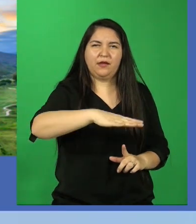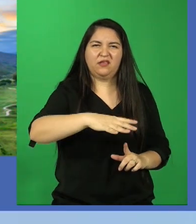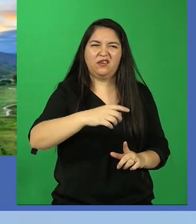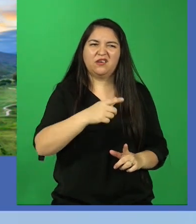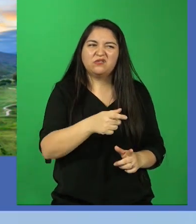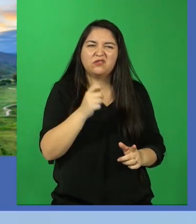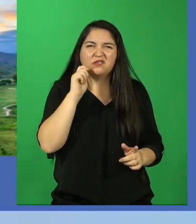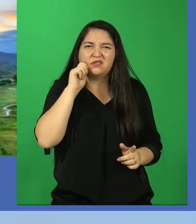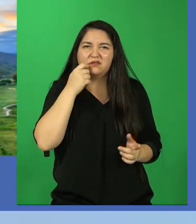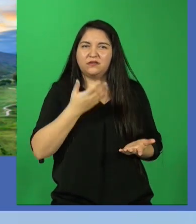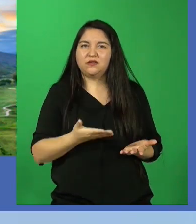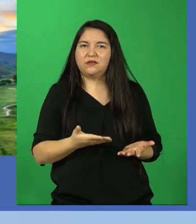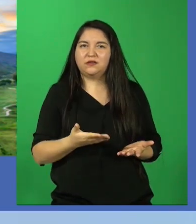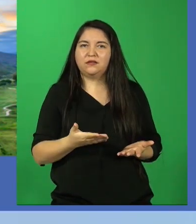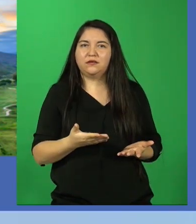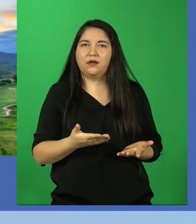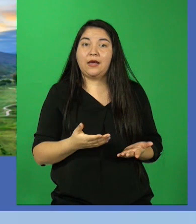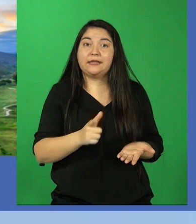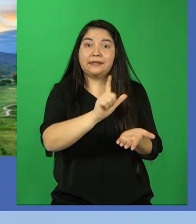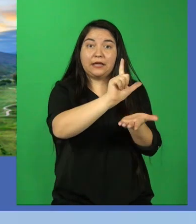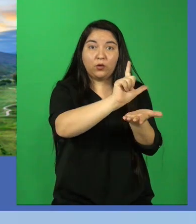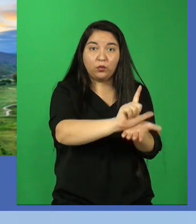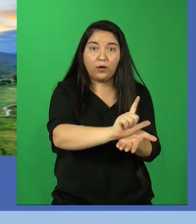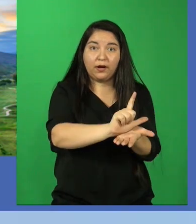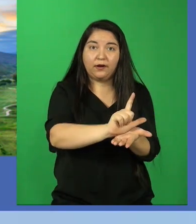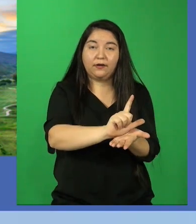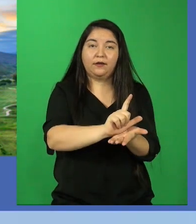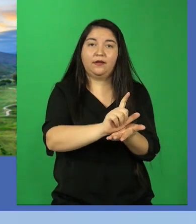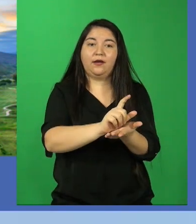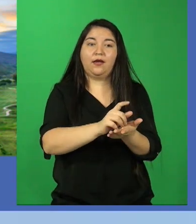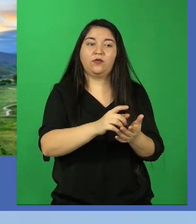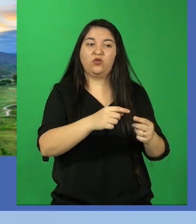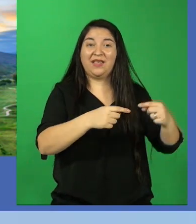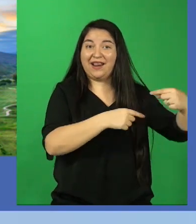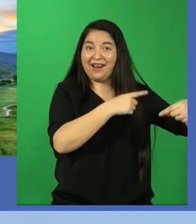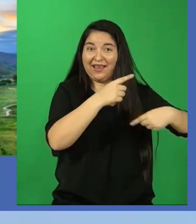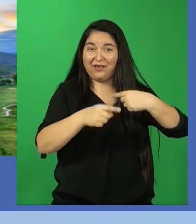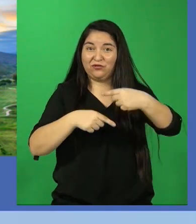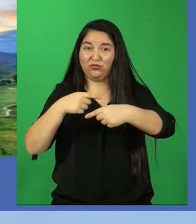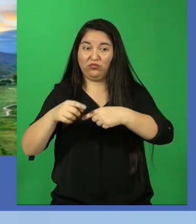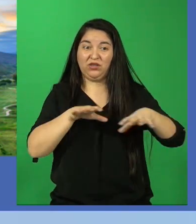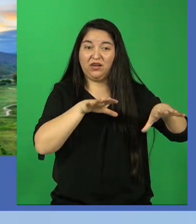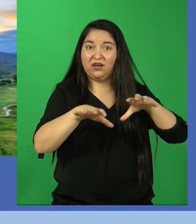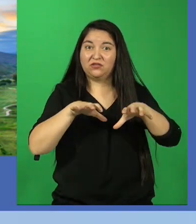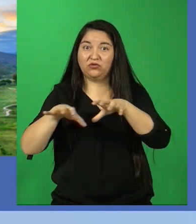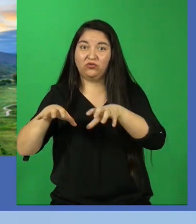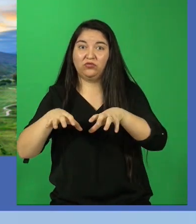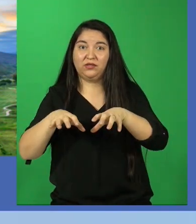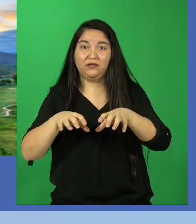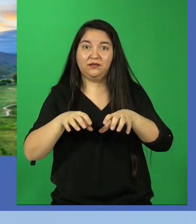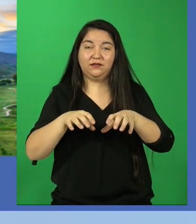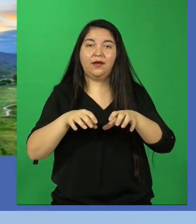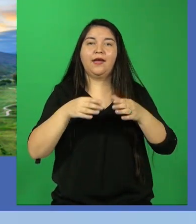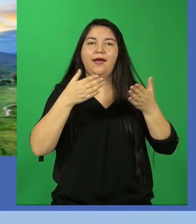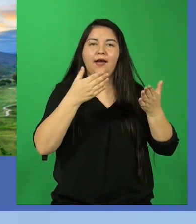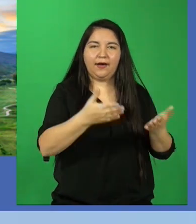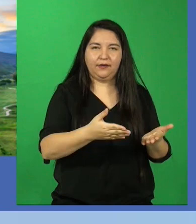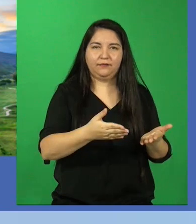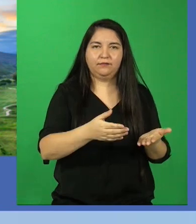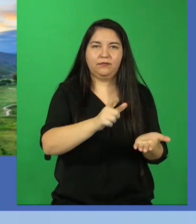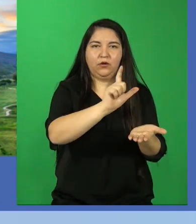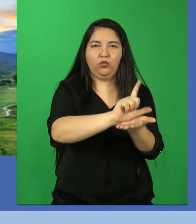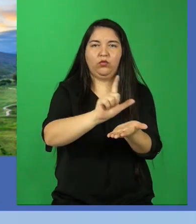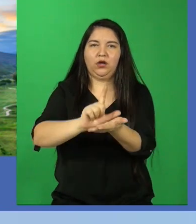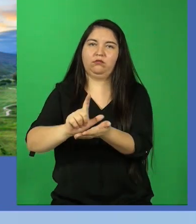¿qué es lo que es? Es el lugar en el que transcurre la acción del relato, del cuento,